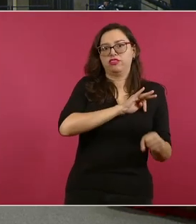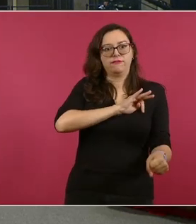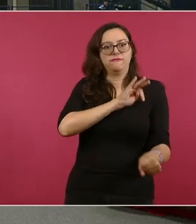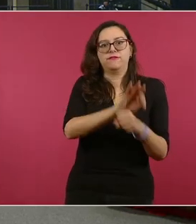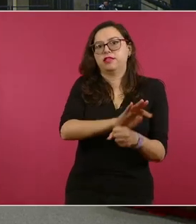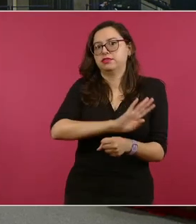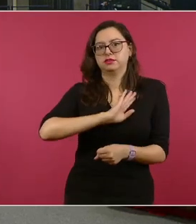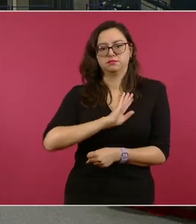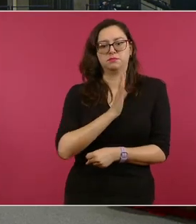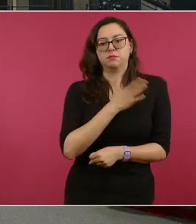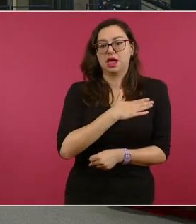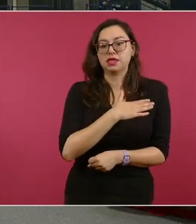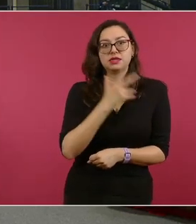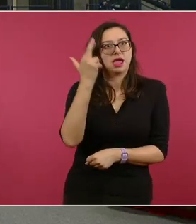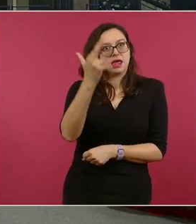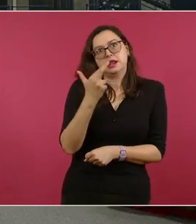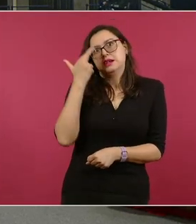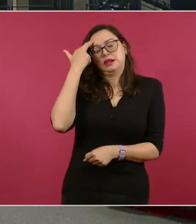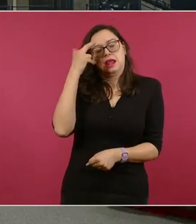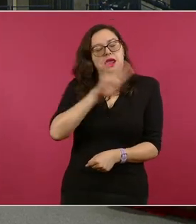Bueno, que son los que